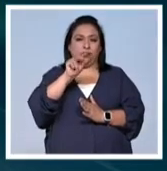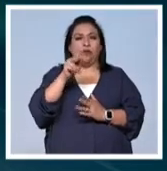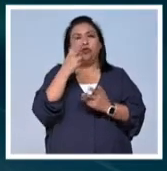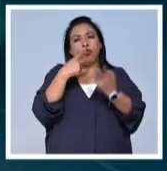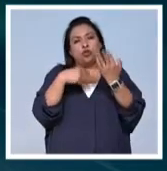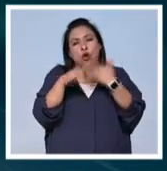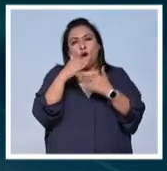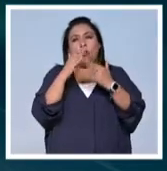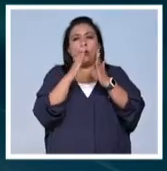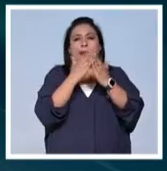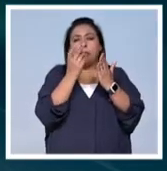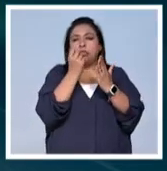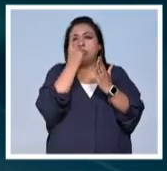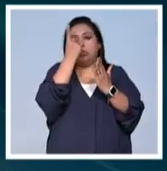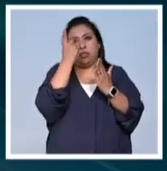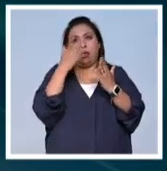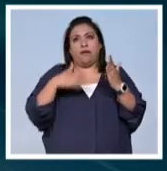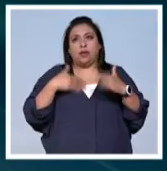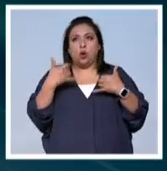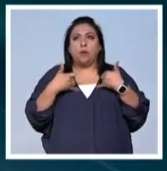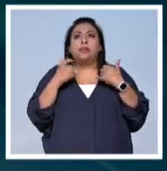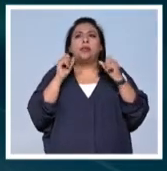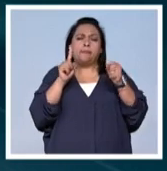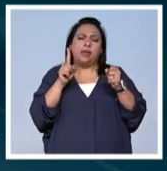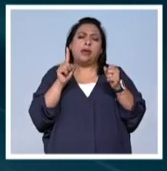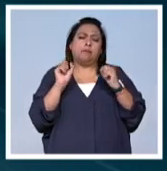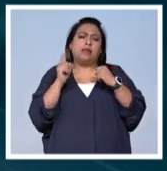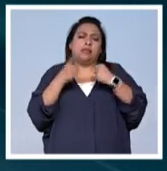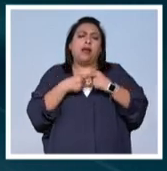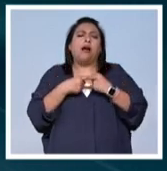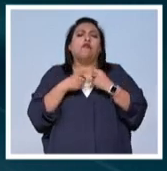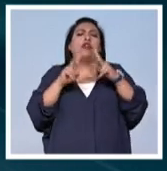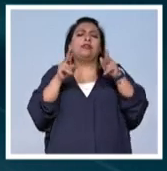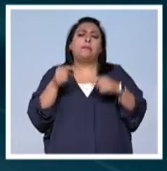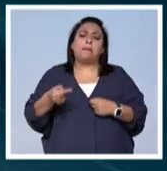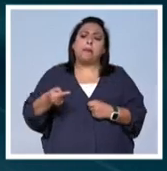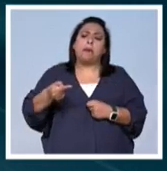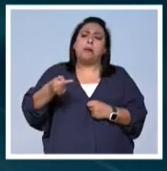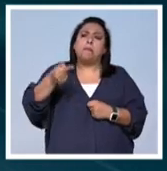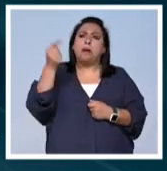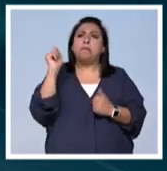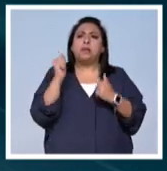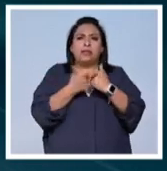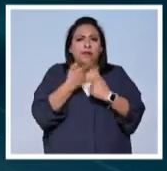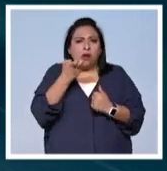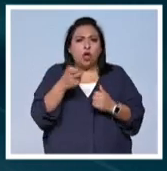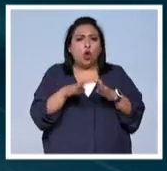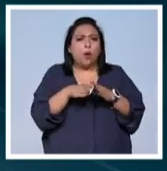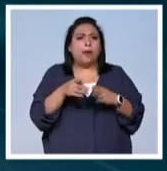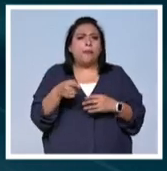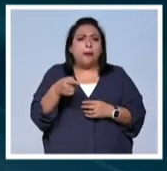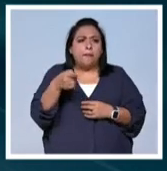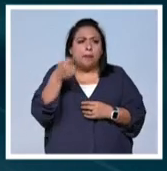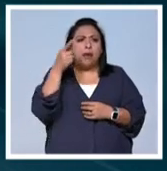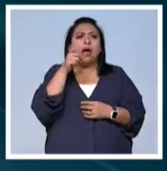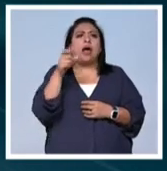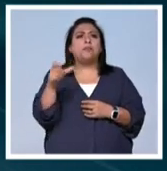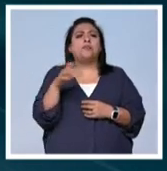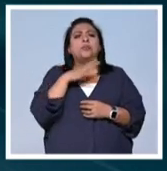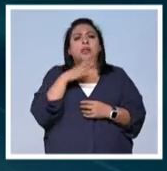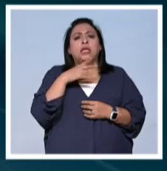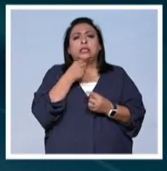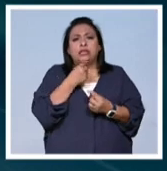situada novela juvenil también es una metáfora sobre el crecimiento Entonces es metáfora sobre justo el crecimiento a partir de la que va